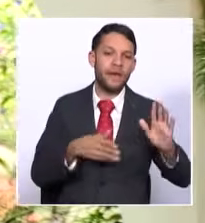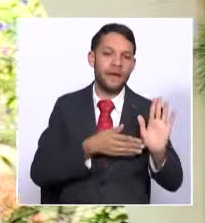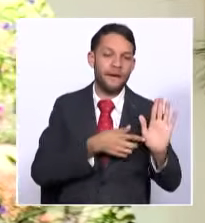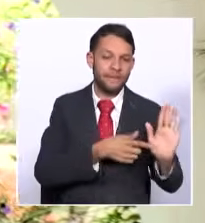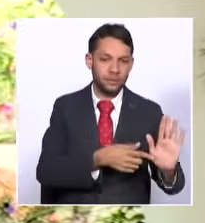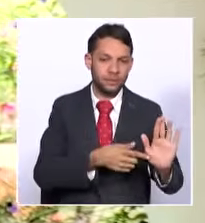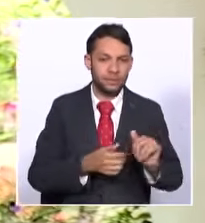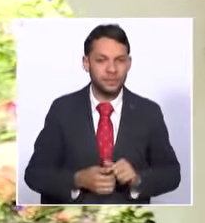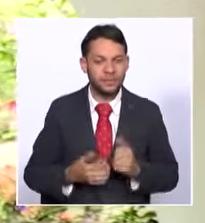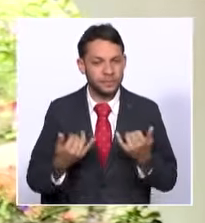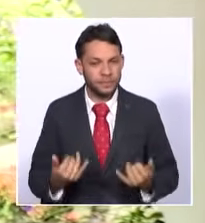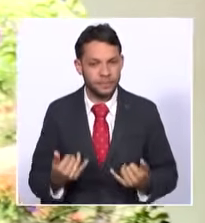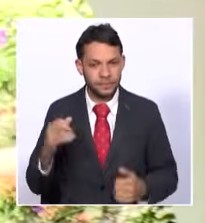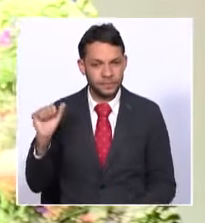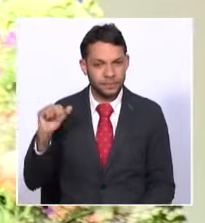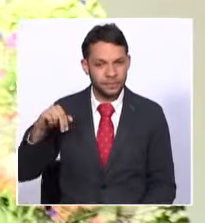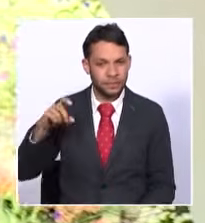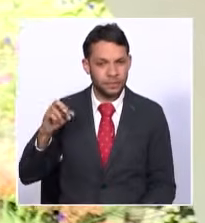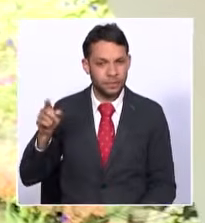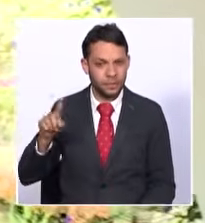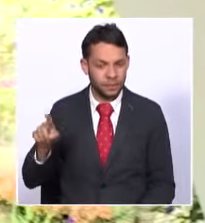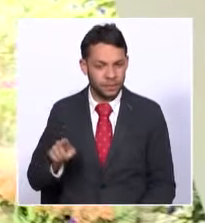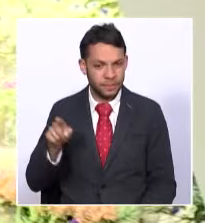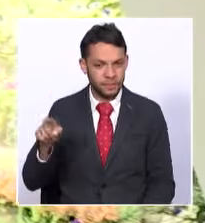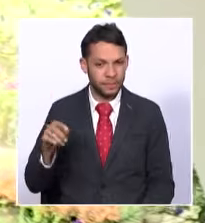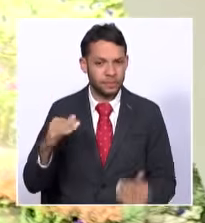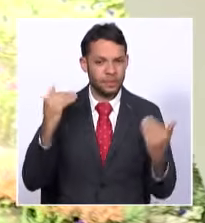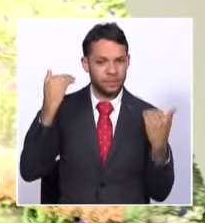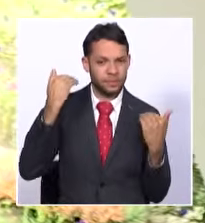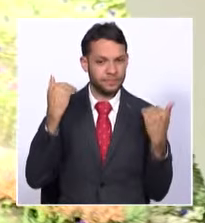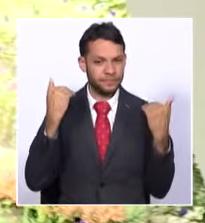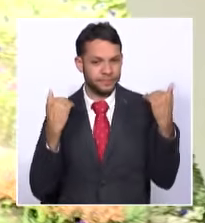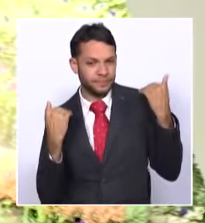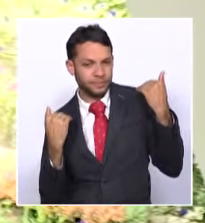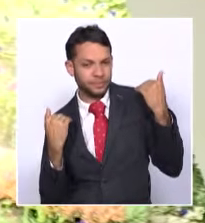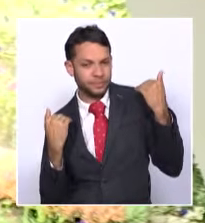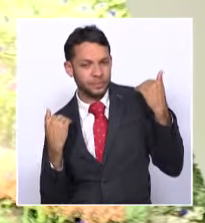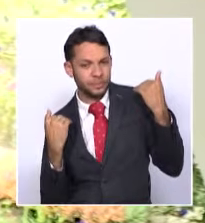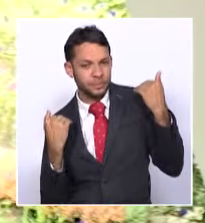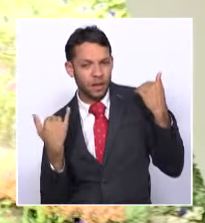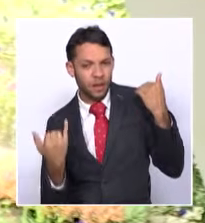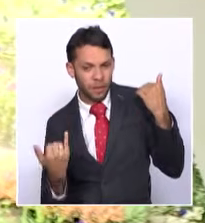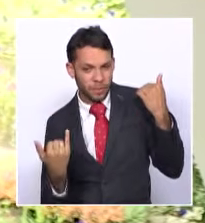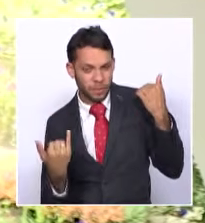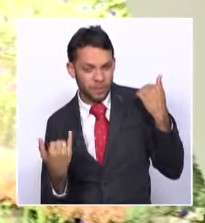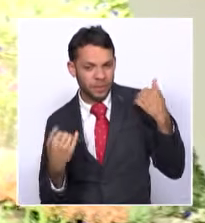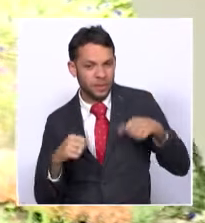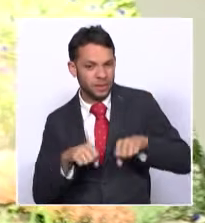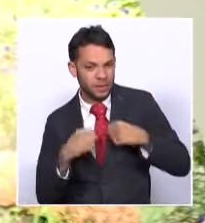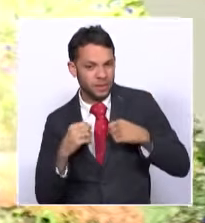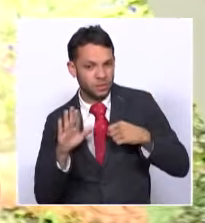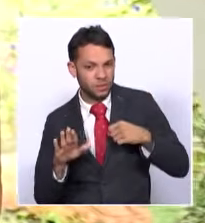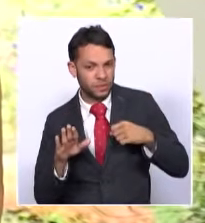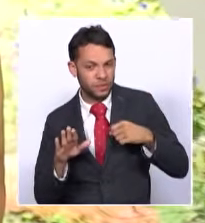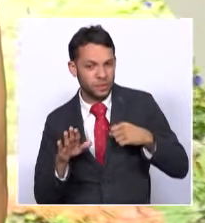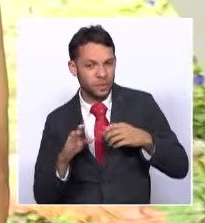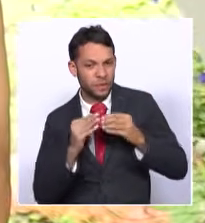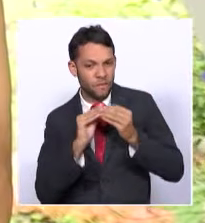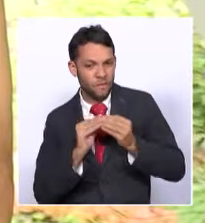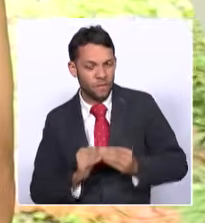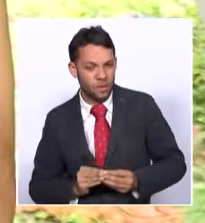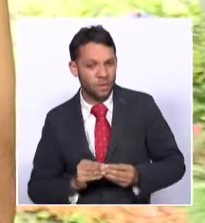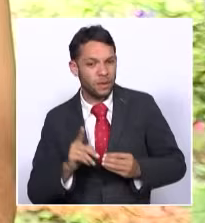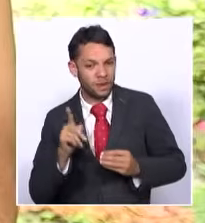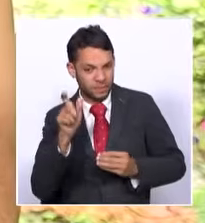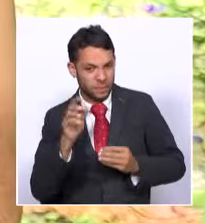el doctor Andrés, aquí vemos que este hombro está un poco descendido, ¿sí? Esta forma aquí de los flancos,